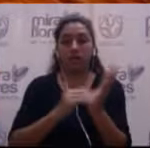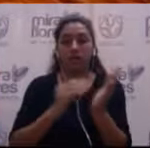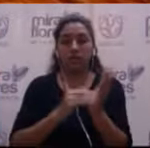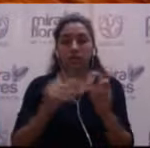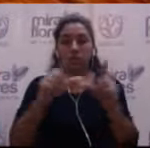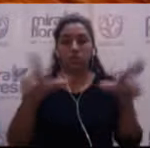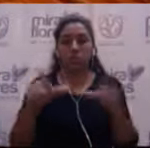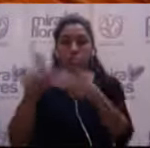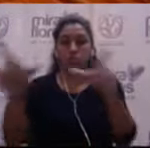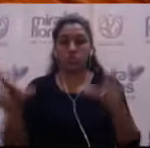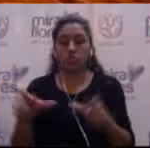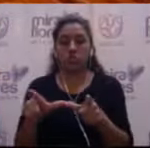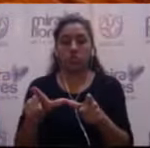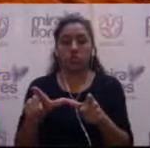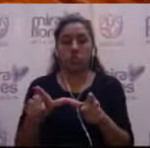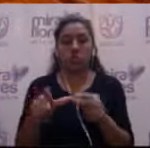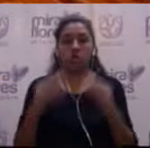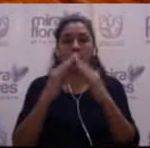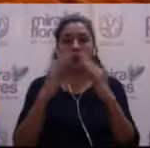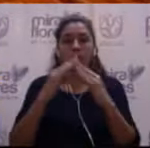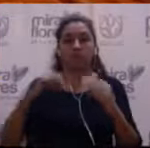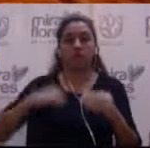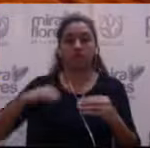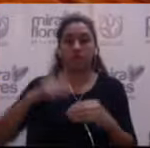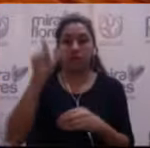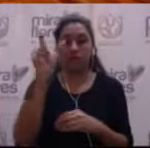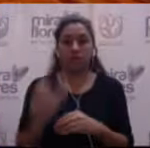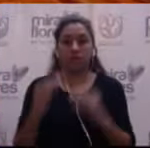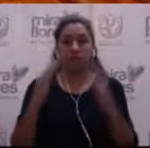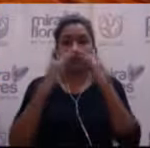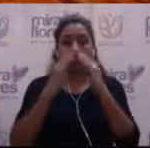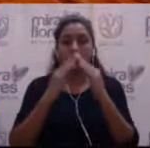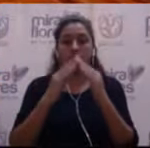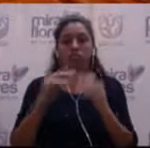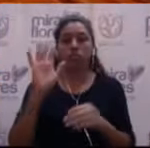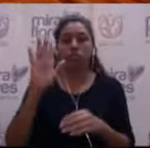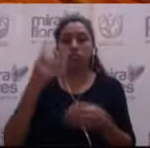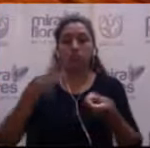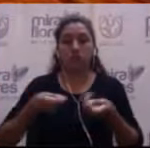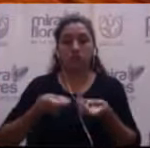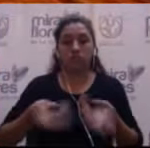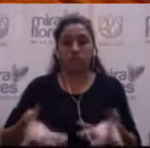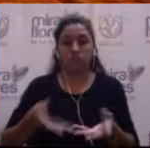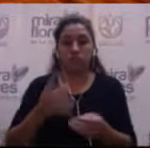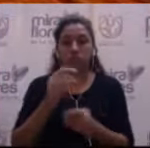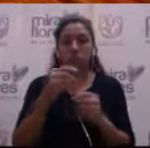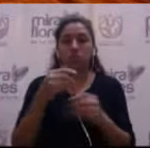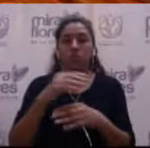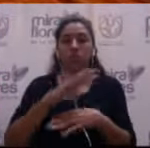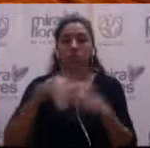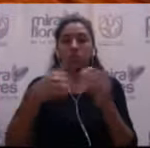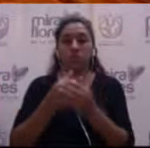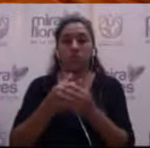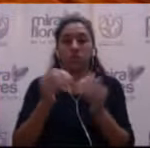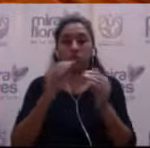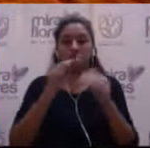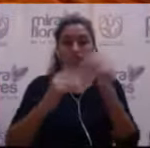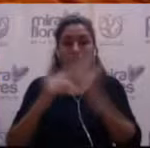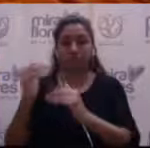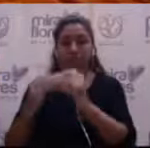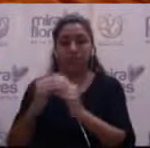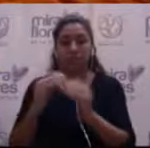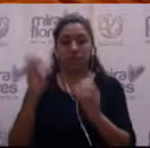espacios comerciales de propiedad de la Municipalidad de Miraflores por subasta pública, según el detalle que obra en anexo adjunto y que